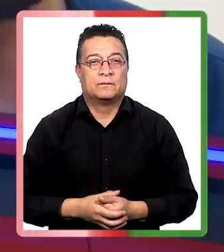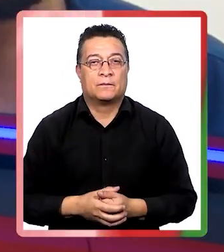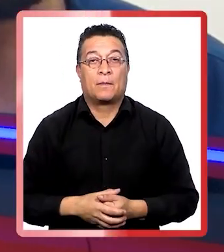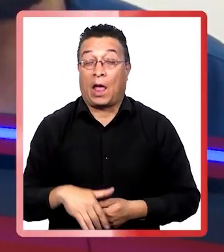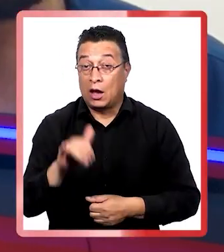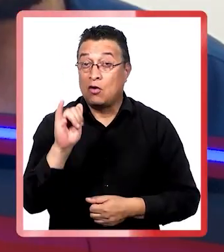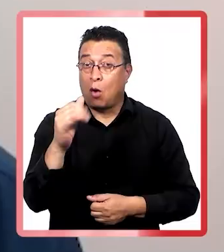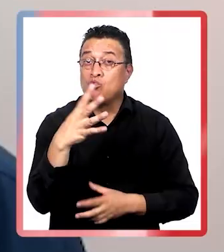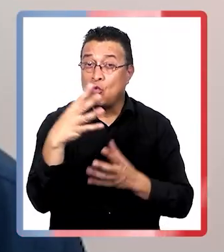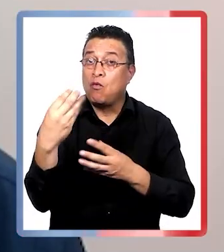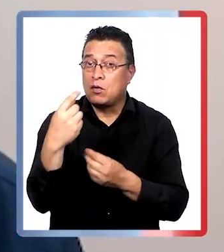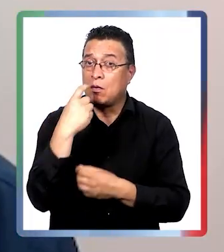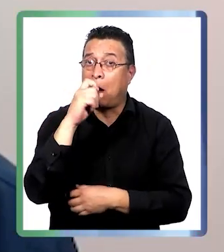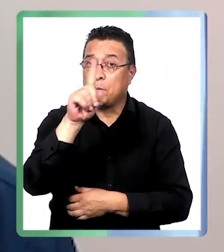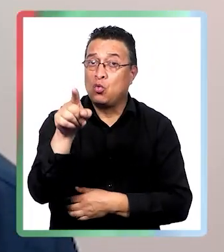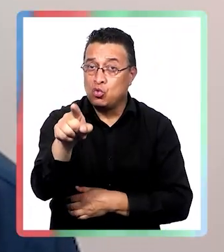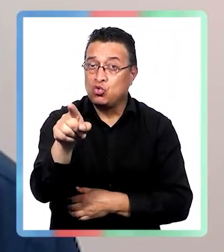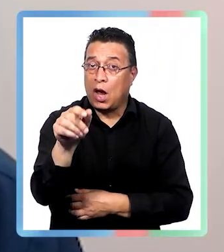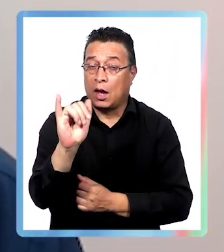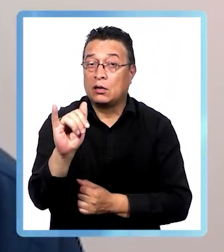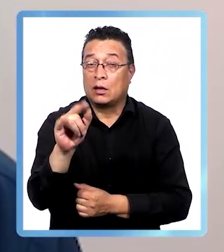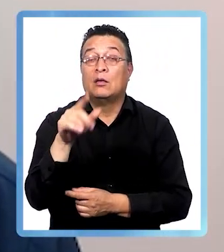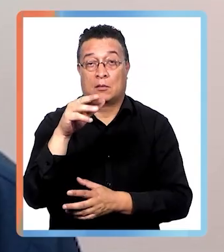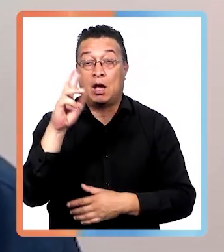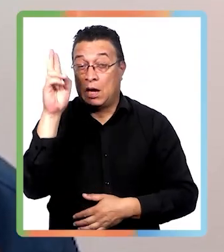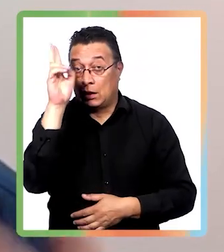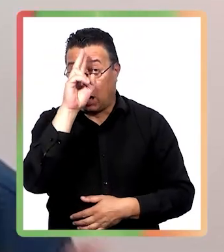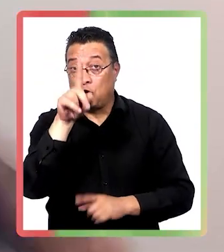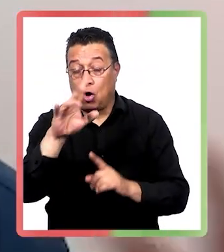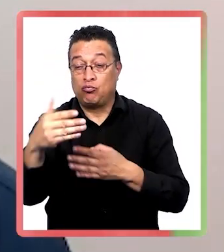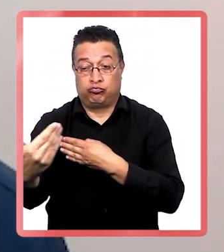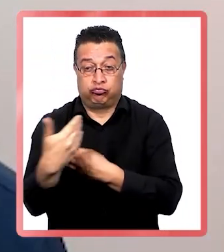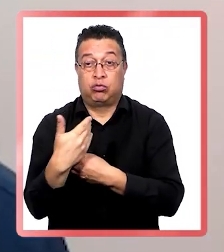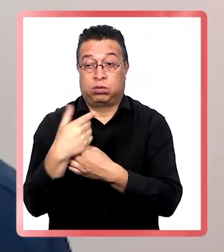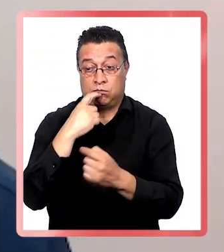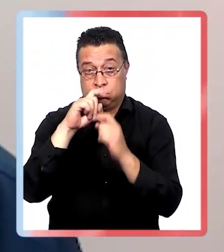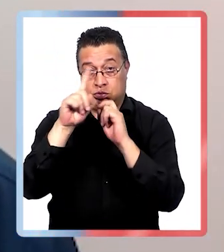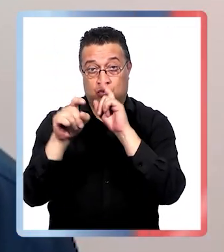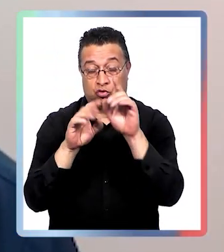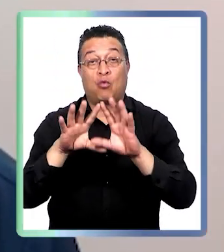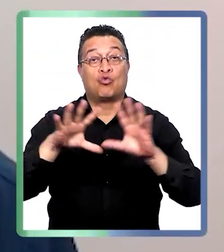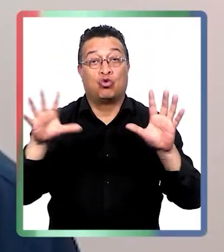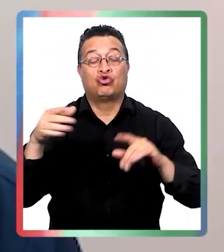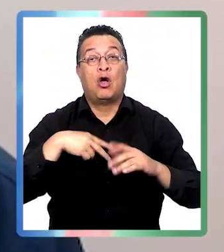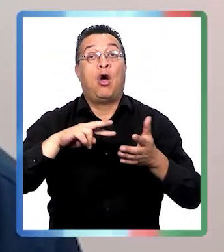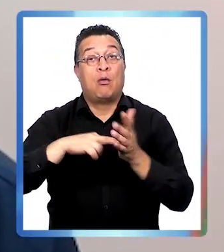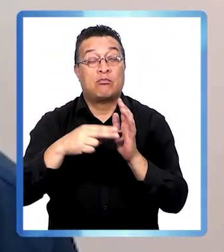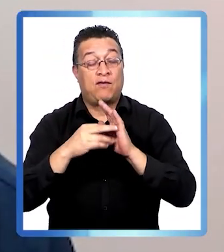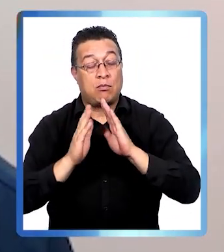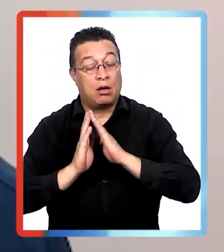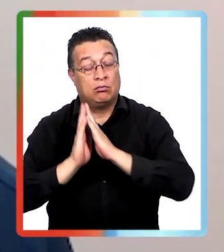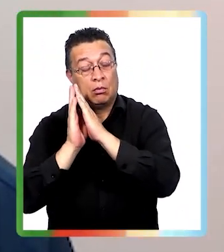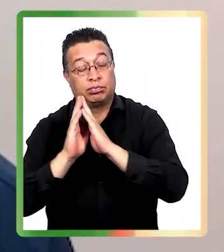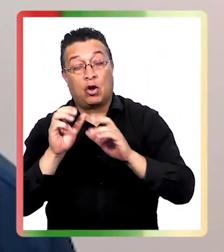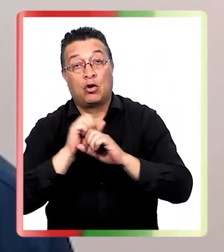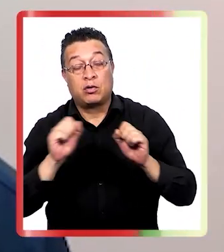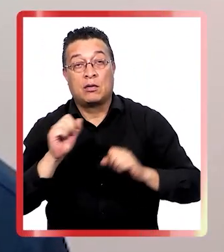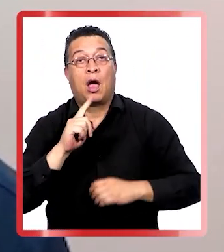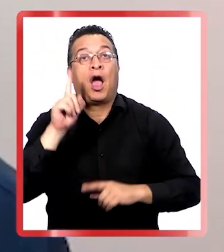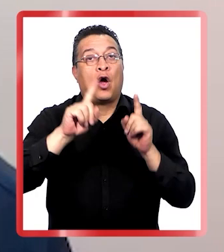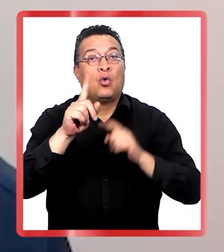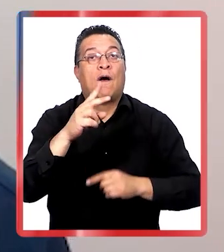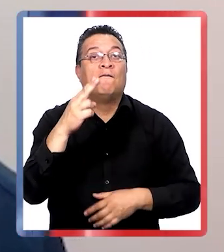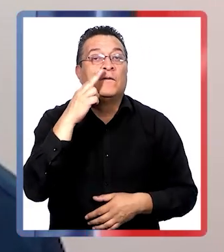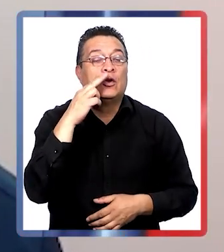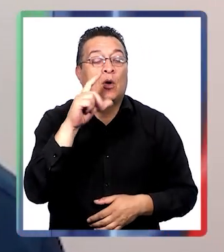dormir. Excelente pregunta. Y no es raro verlo en la consulta, que las personas que tienen dificultades para conciliar el